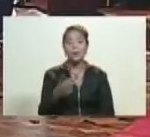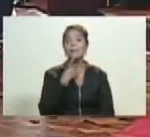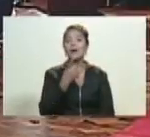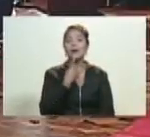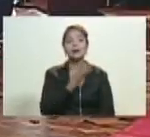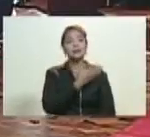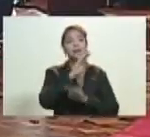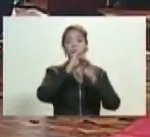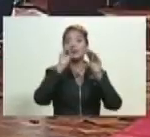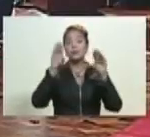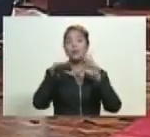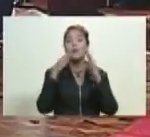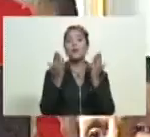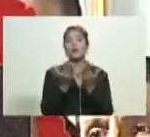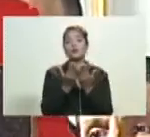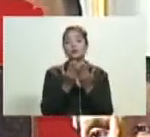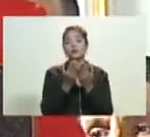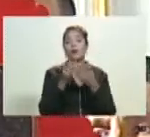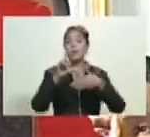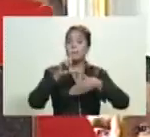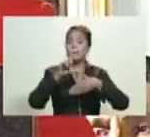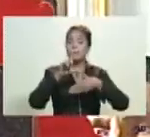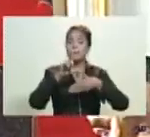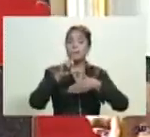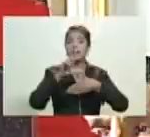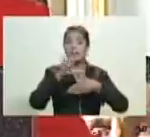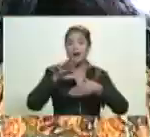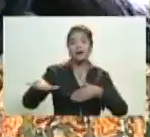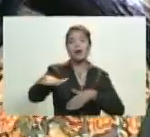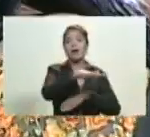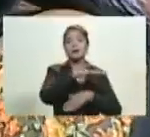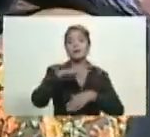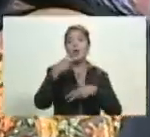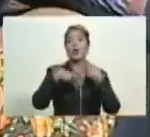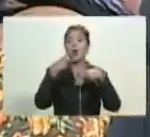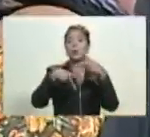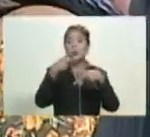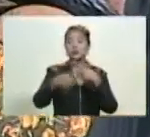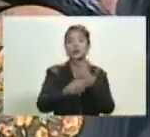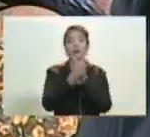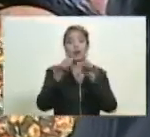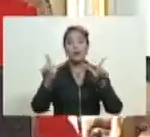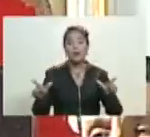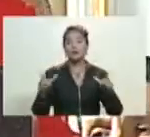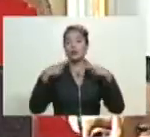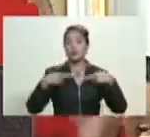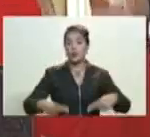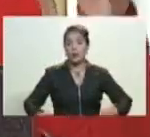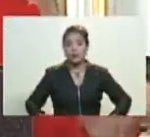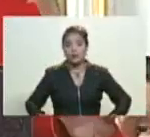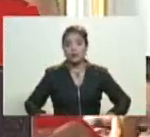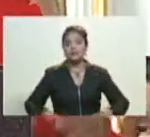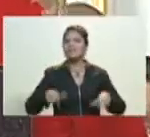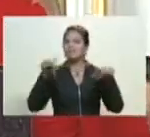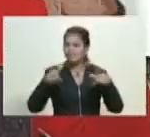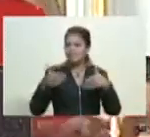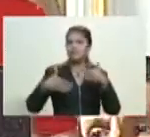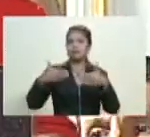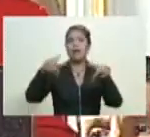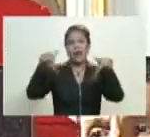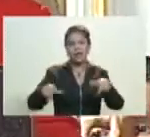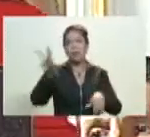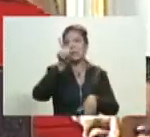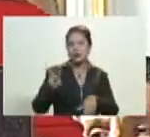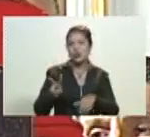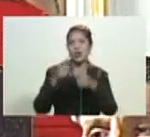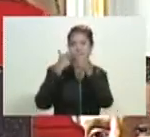decir a los pueblos del mundo y de América Latina y el Caribe que los procesos de liberación de la humanidad está en curso y aquí en Venezuela